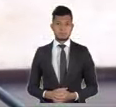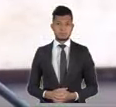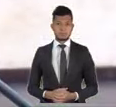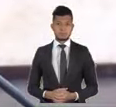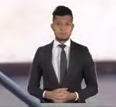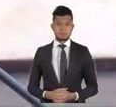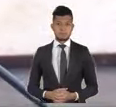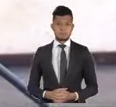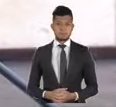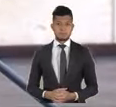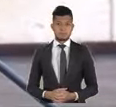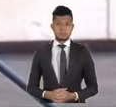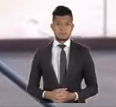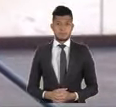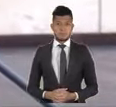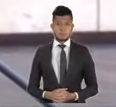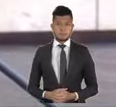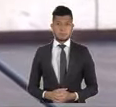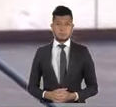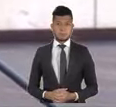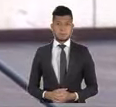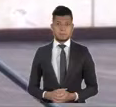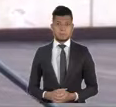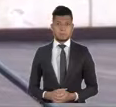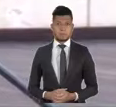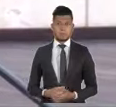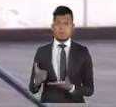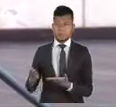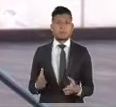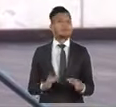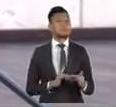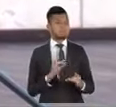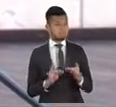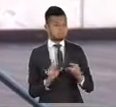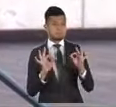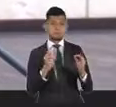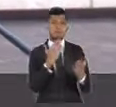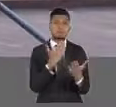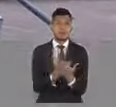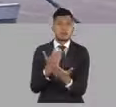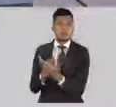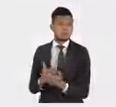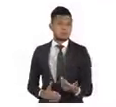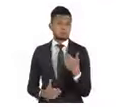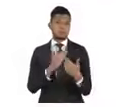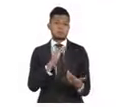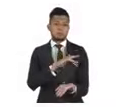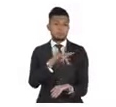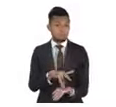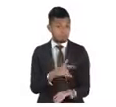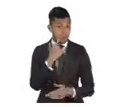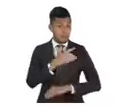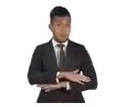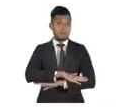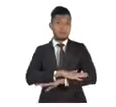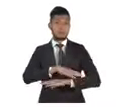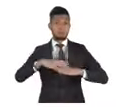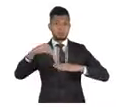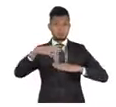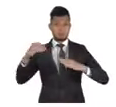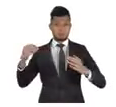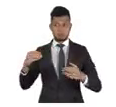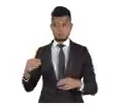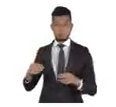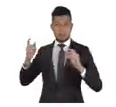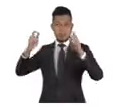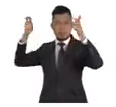¿Bien? Sí, perfecto. Bueno, muchísimas gracias por la invitación. Desde la Embajada de Suecia y desde el Reino de